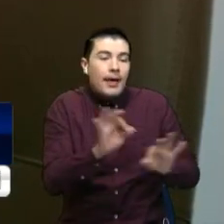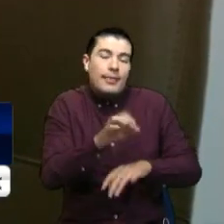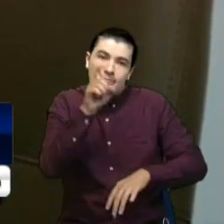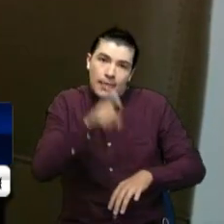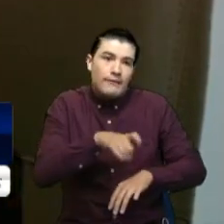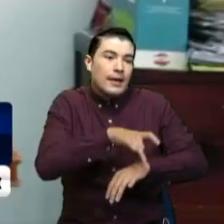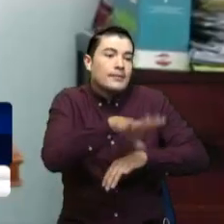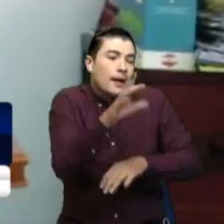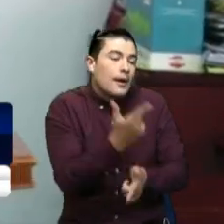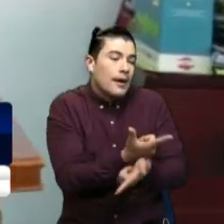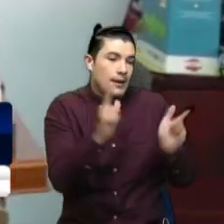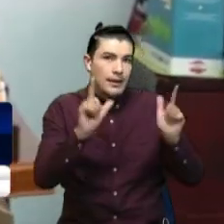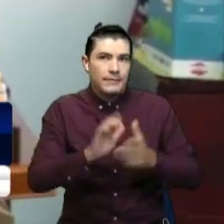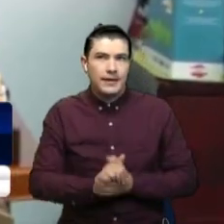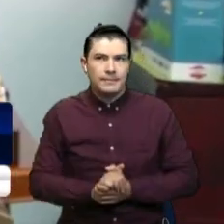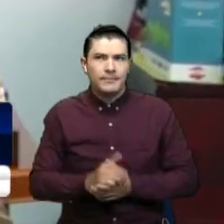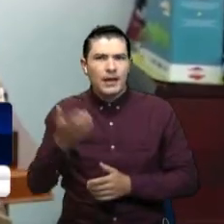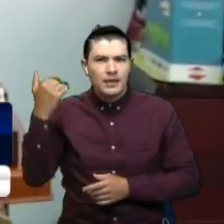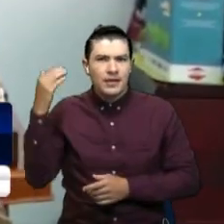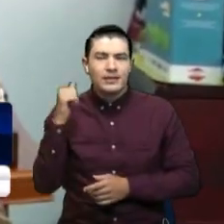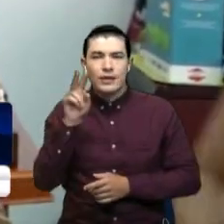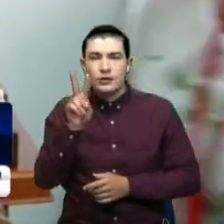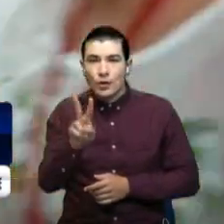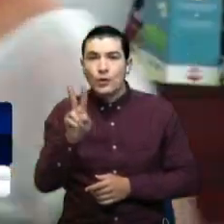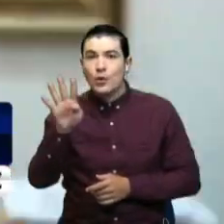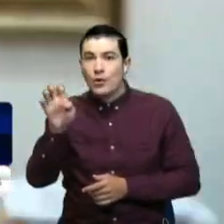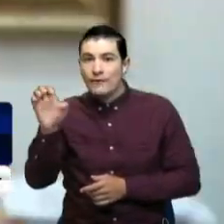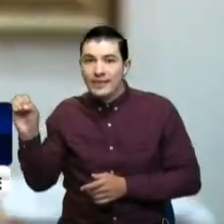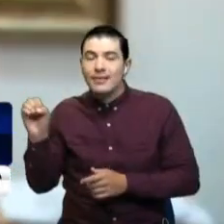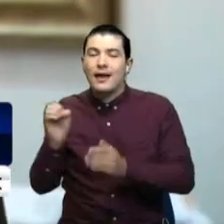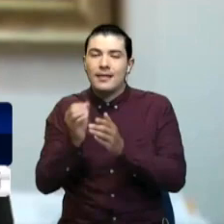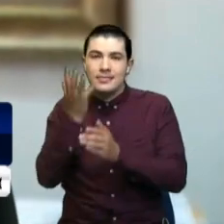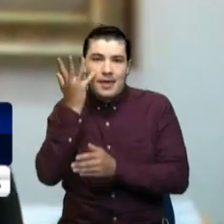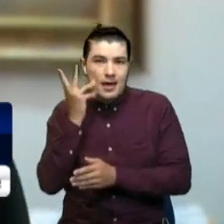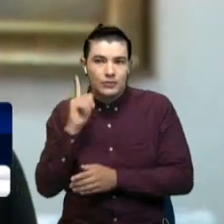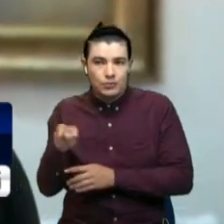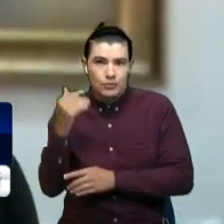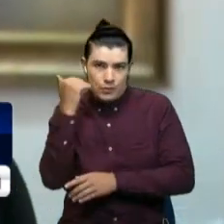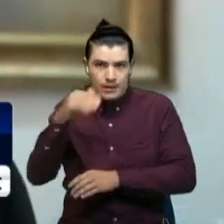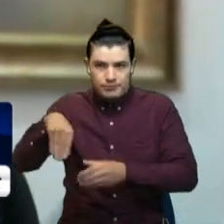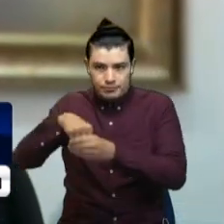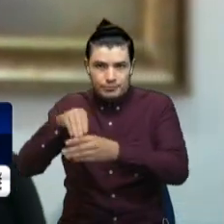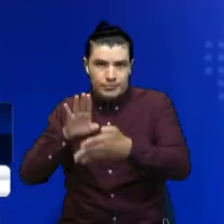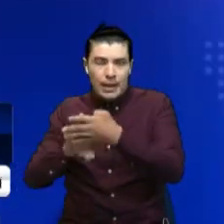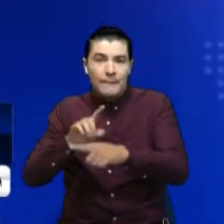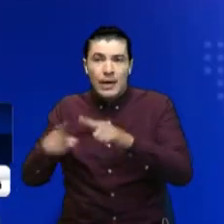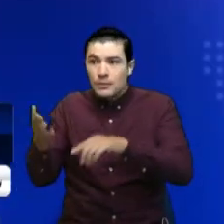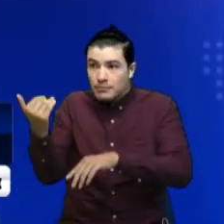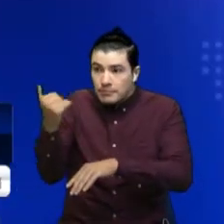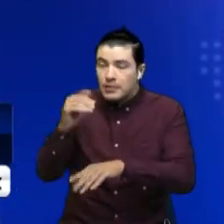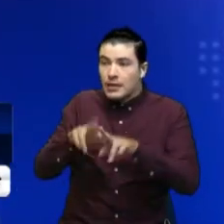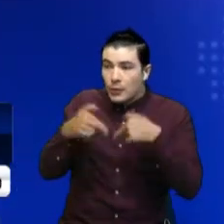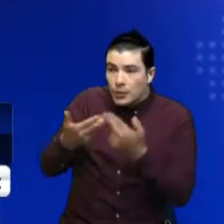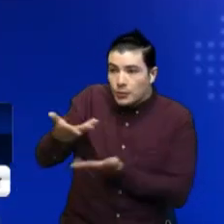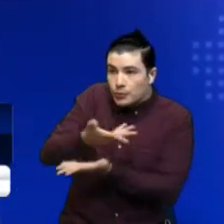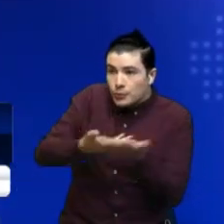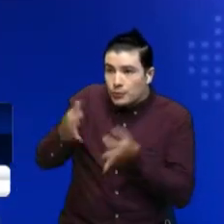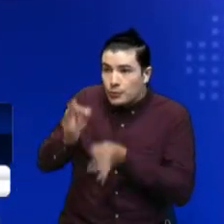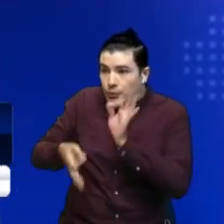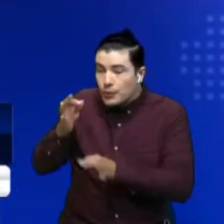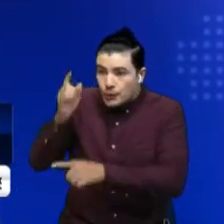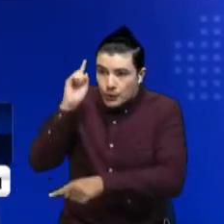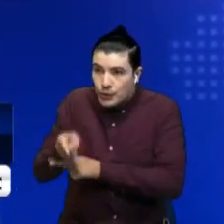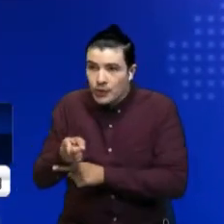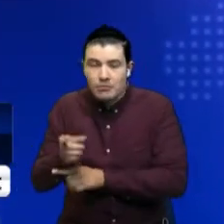290 días privadas de la libertad sin haber sido llamada a juicio un juez con función de control de garantías determinó que anna de dios'